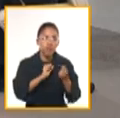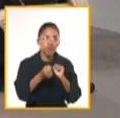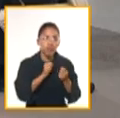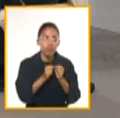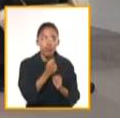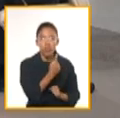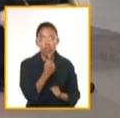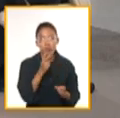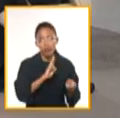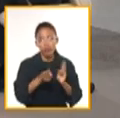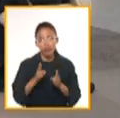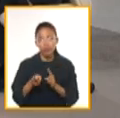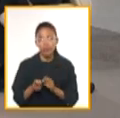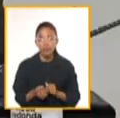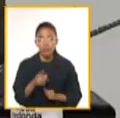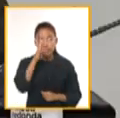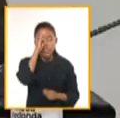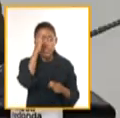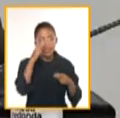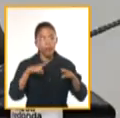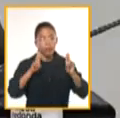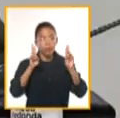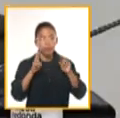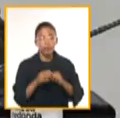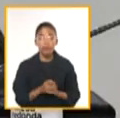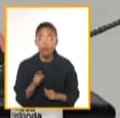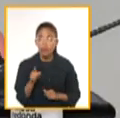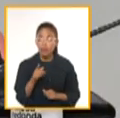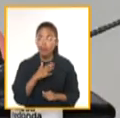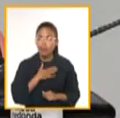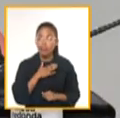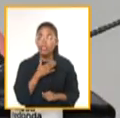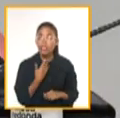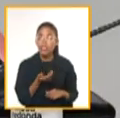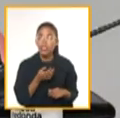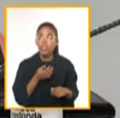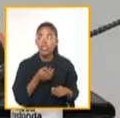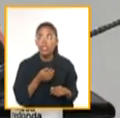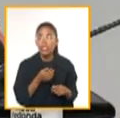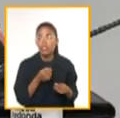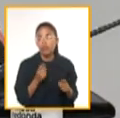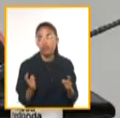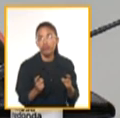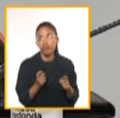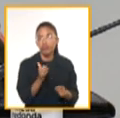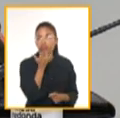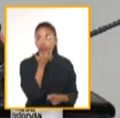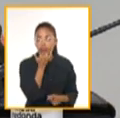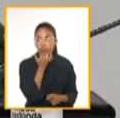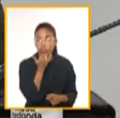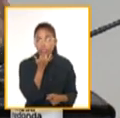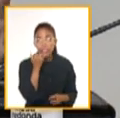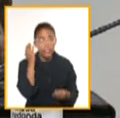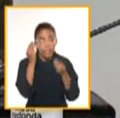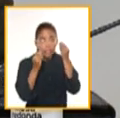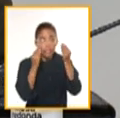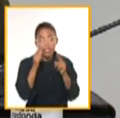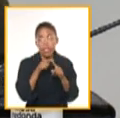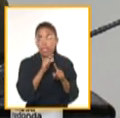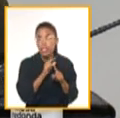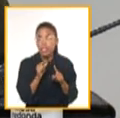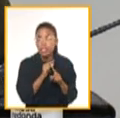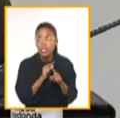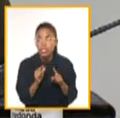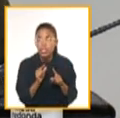acuerdo, así como es. Bueno, esa es parte de las complejidades también a la hora de analizar un asunto como este, que sin duda moviliza